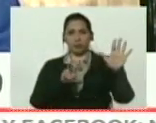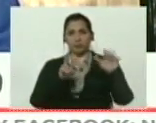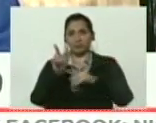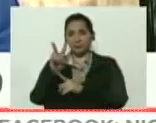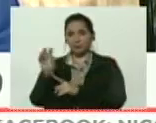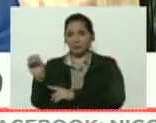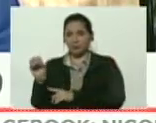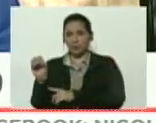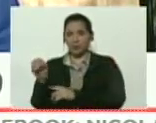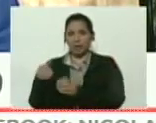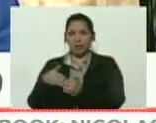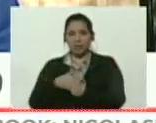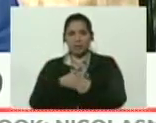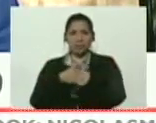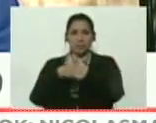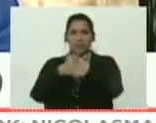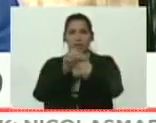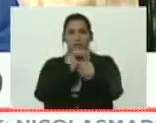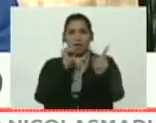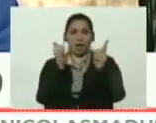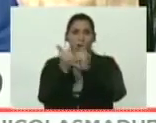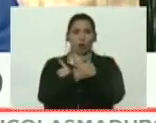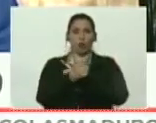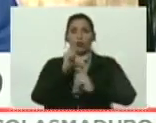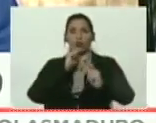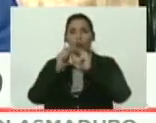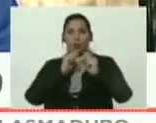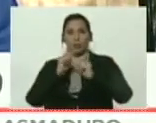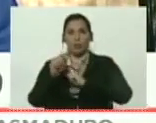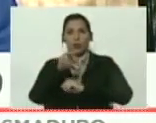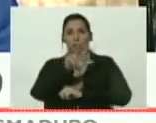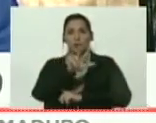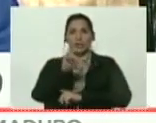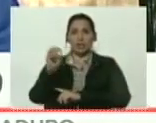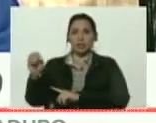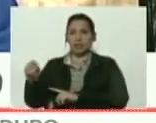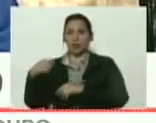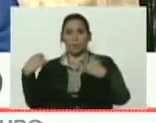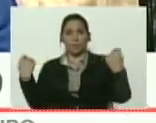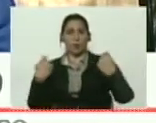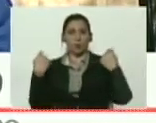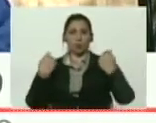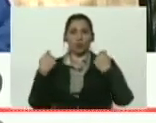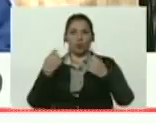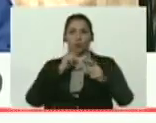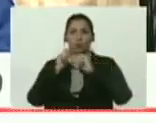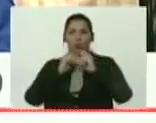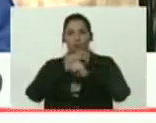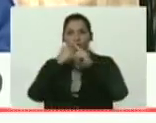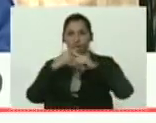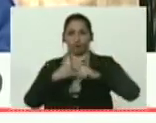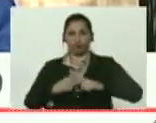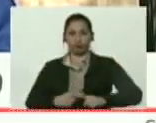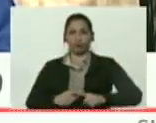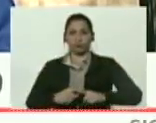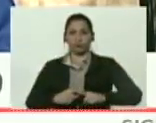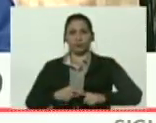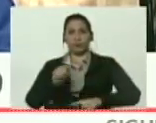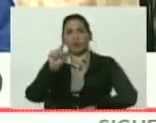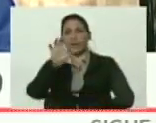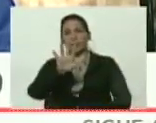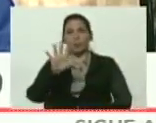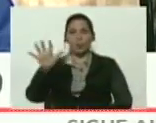720 guías de ecoturismo y 300 promotores de turismo para un total de